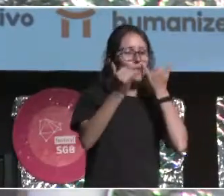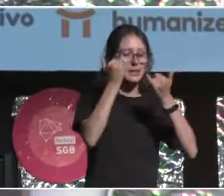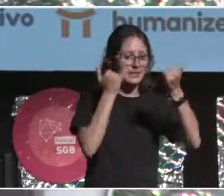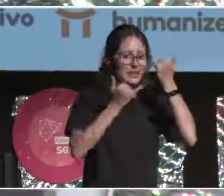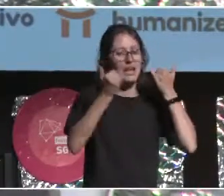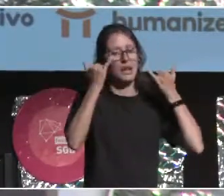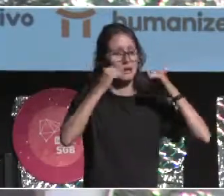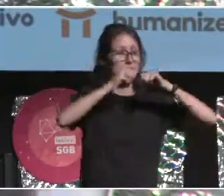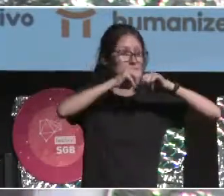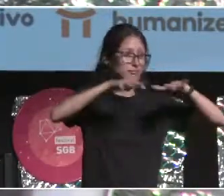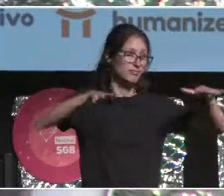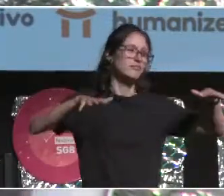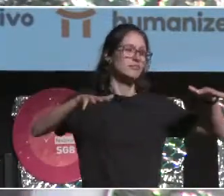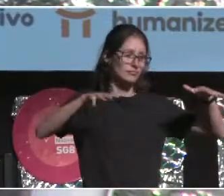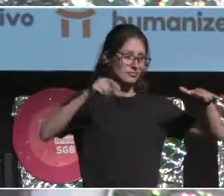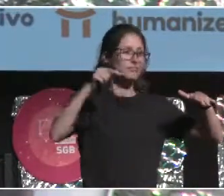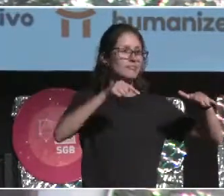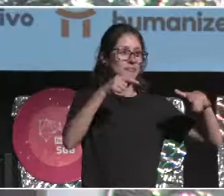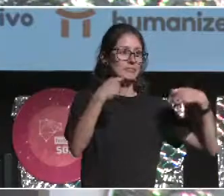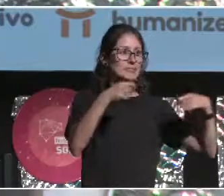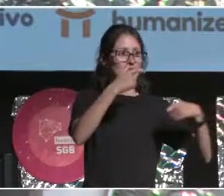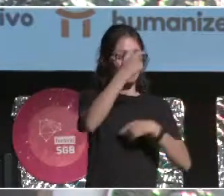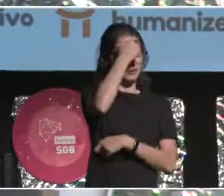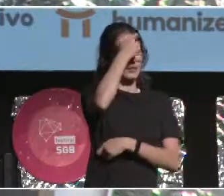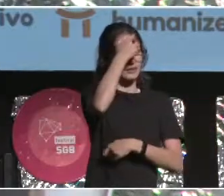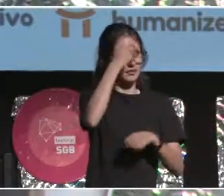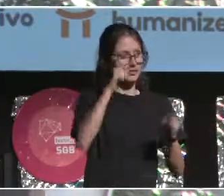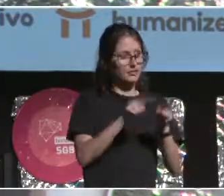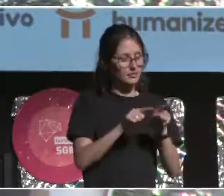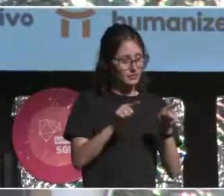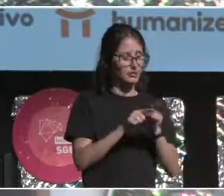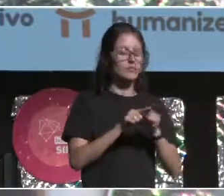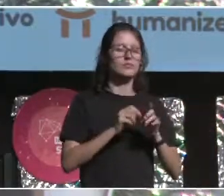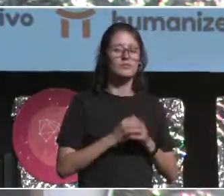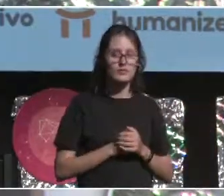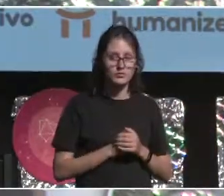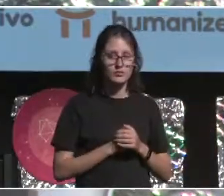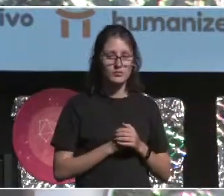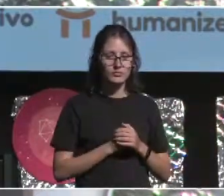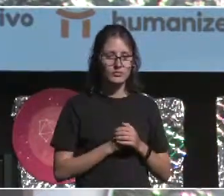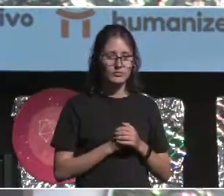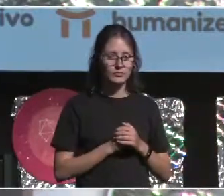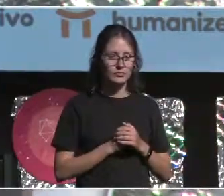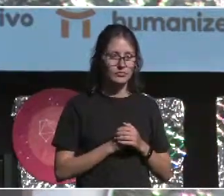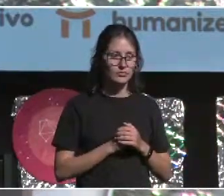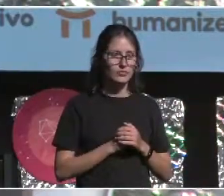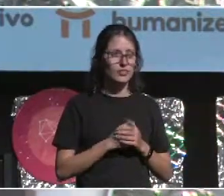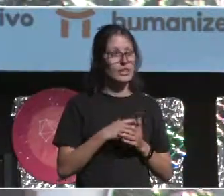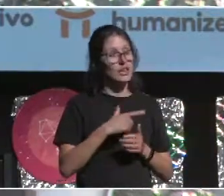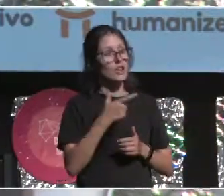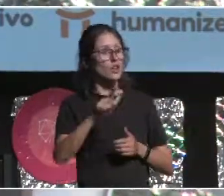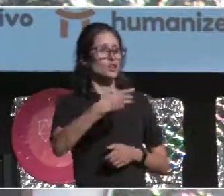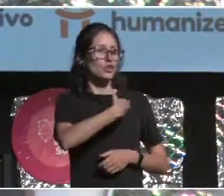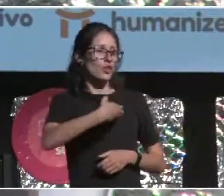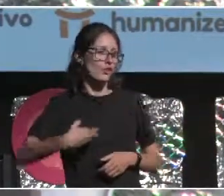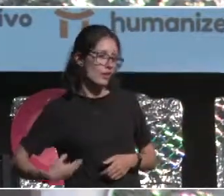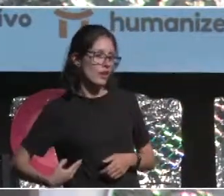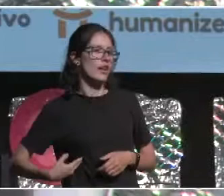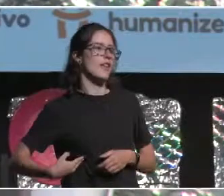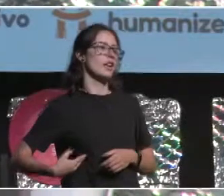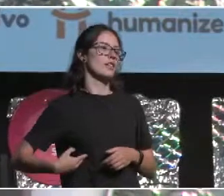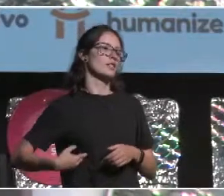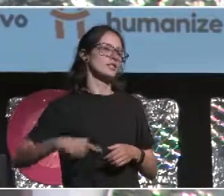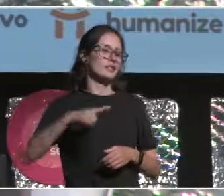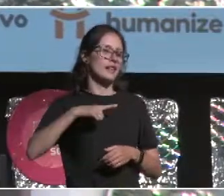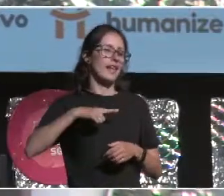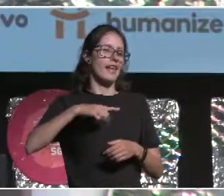más juicioso que otros. Ya incluso no hablamos del gobierno nacional únicamente, sino también de los gobiernos locales a nivel de